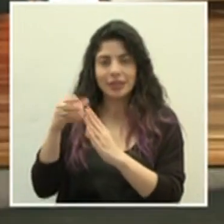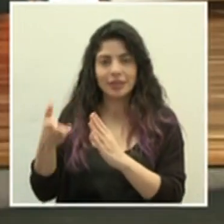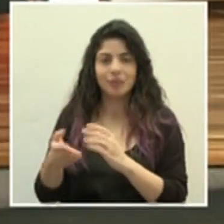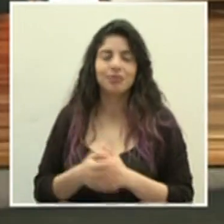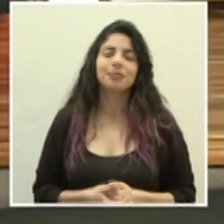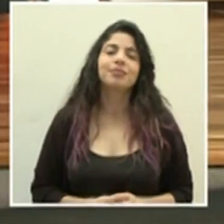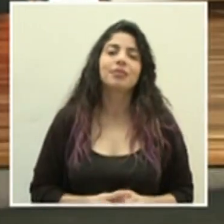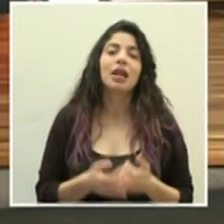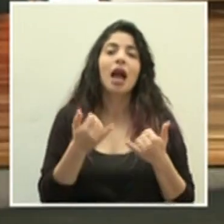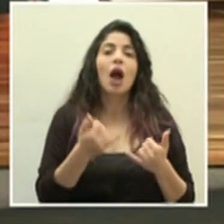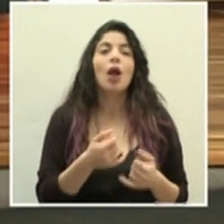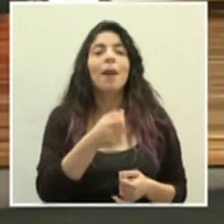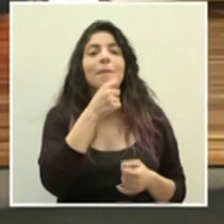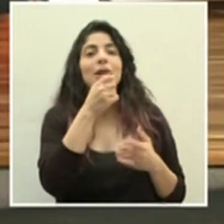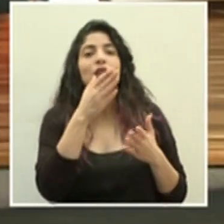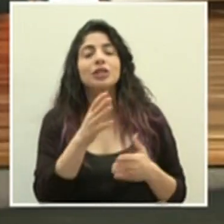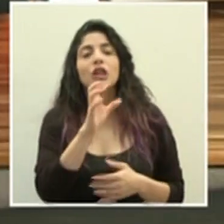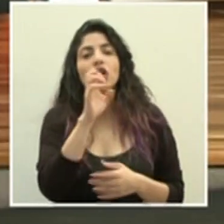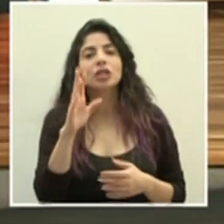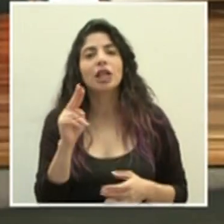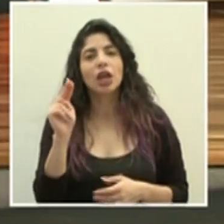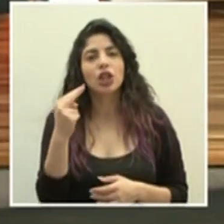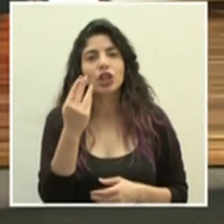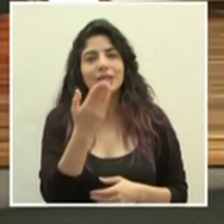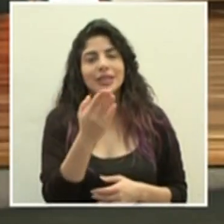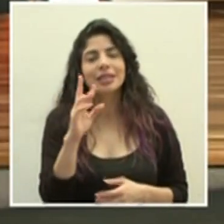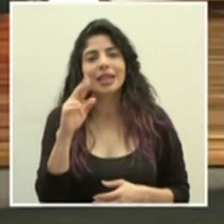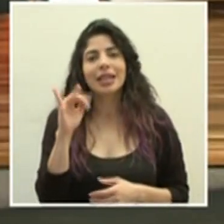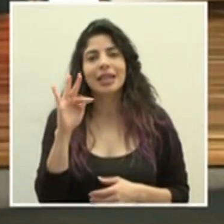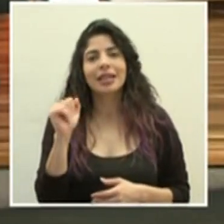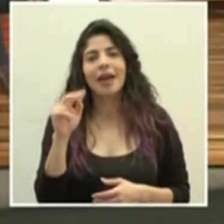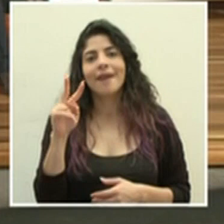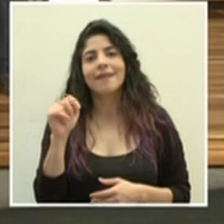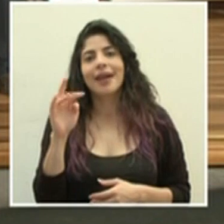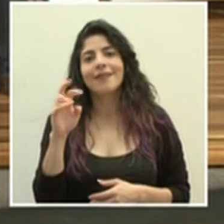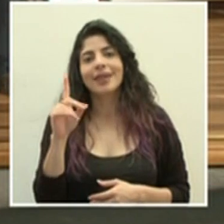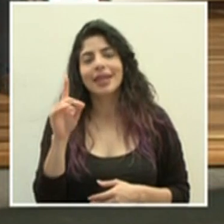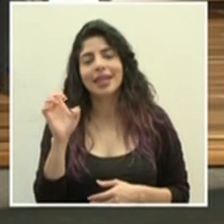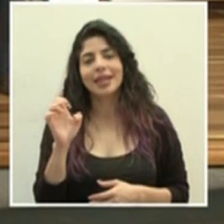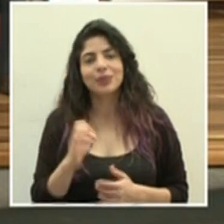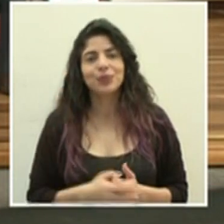la colega Rita Valverde de Costa Rica Noticias.